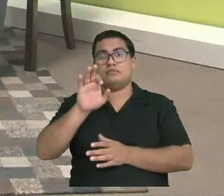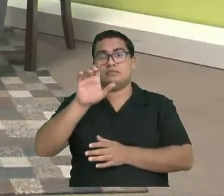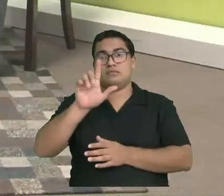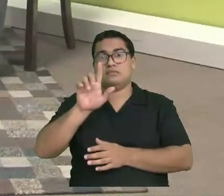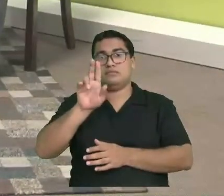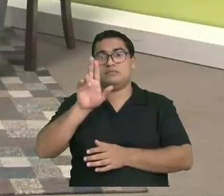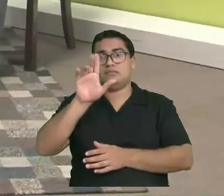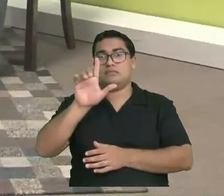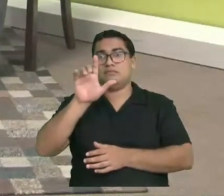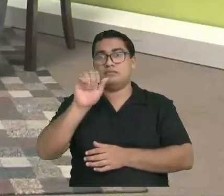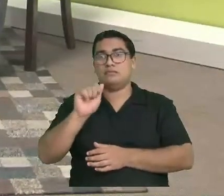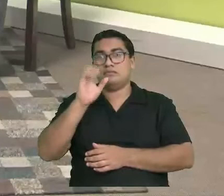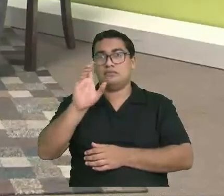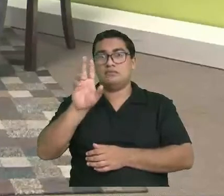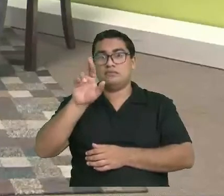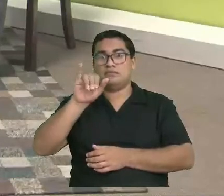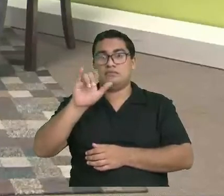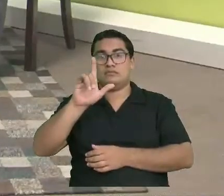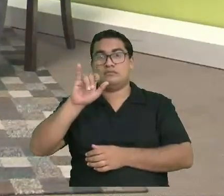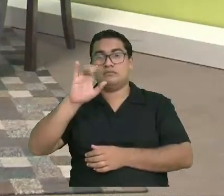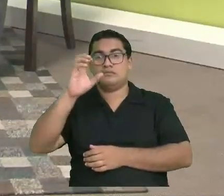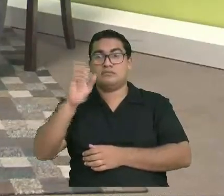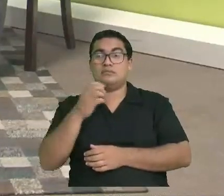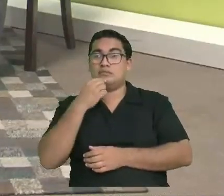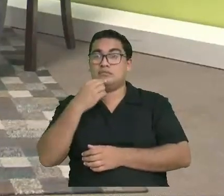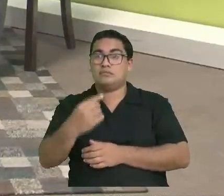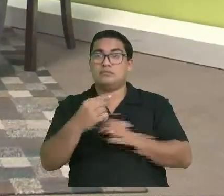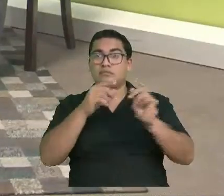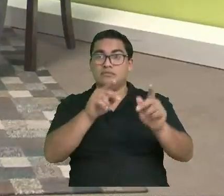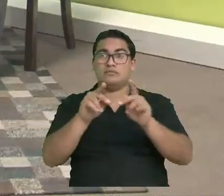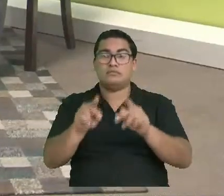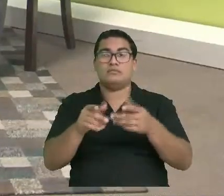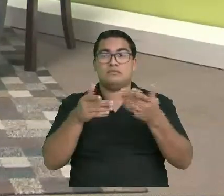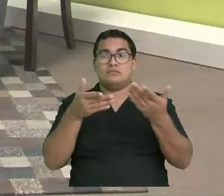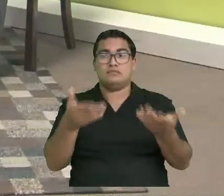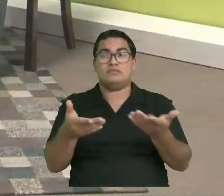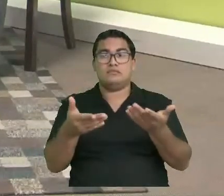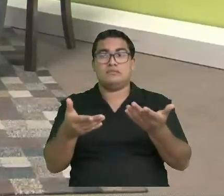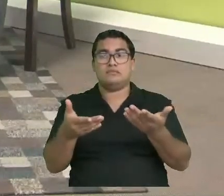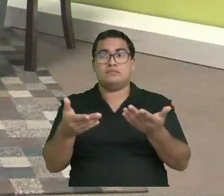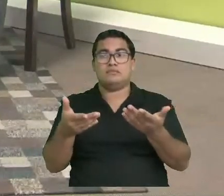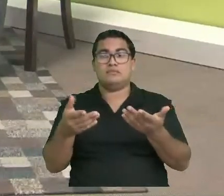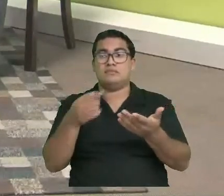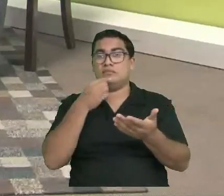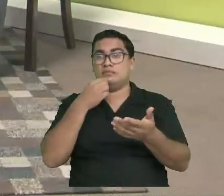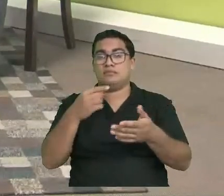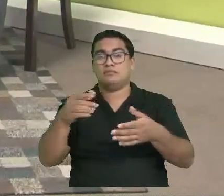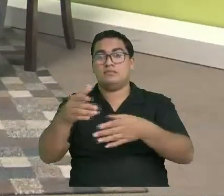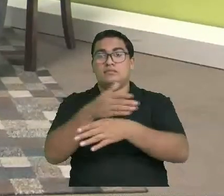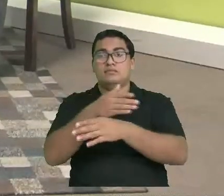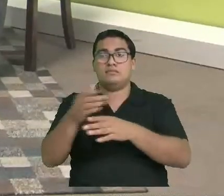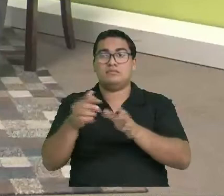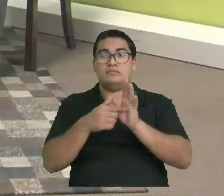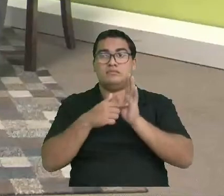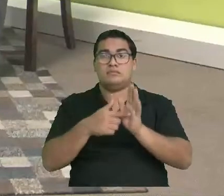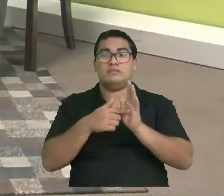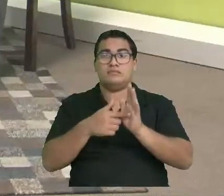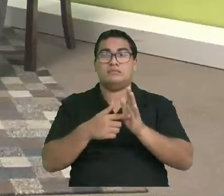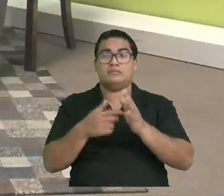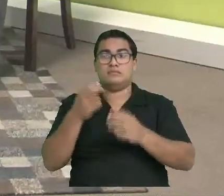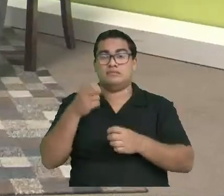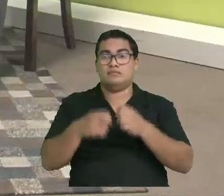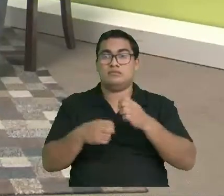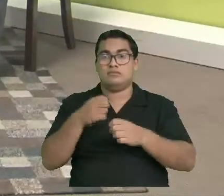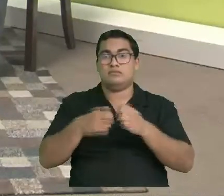hace a la medida del paciente para que él se lo coloque en los momentos donde se detecta que está ocurriendo el bruxismo,